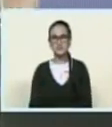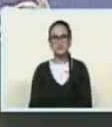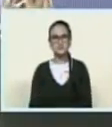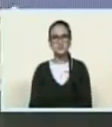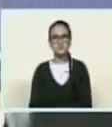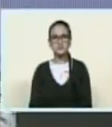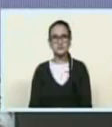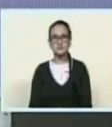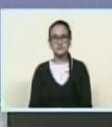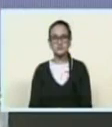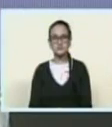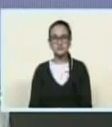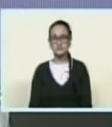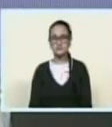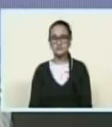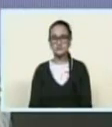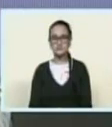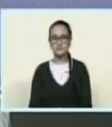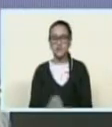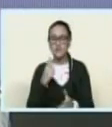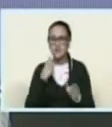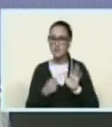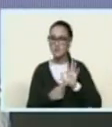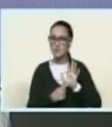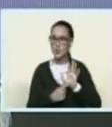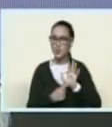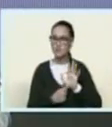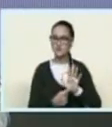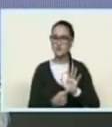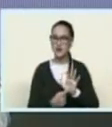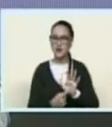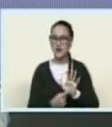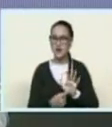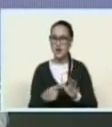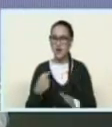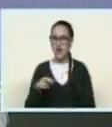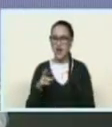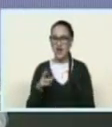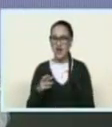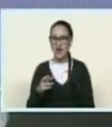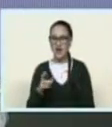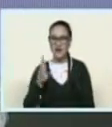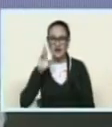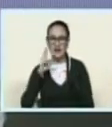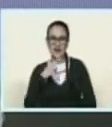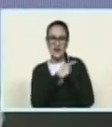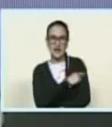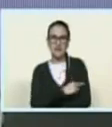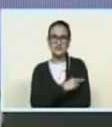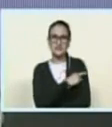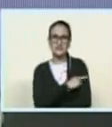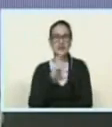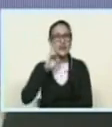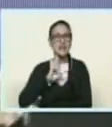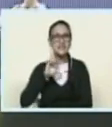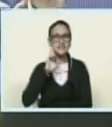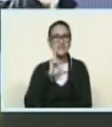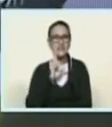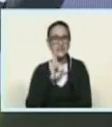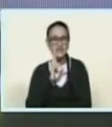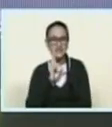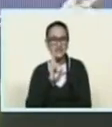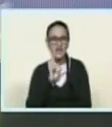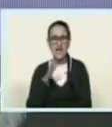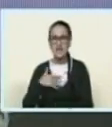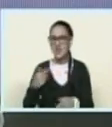Se desnudaron ante el pueblo y demostraron que son racistas, que son apátridas, que